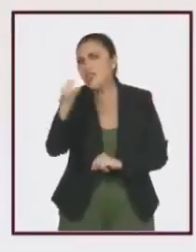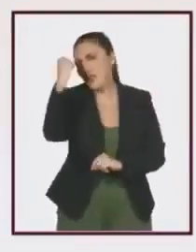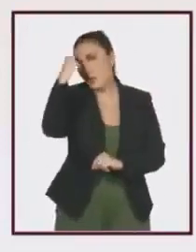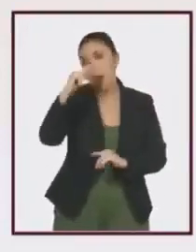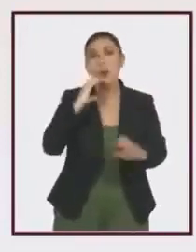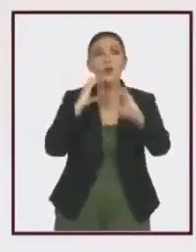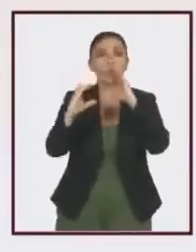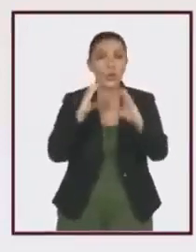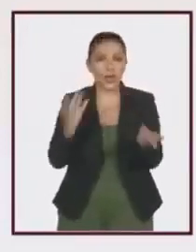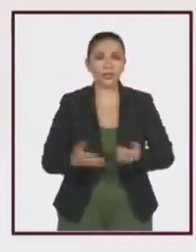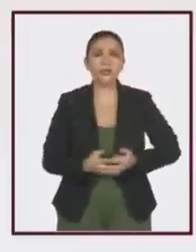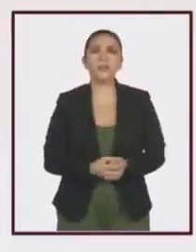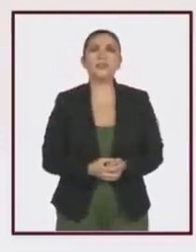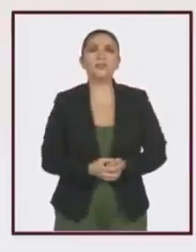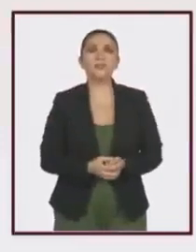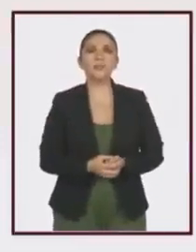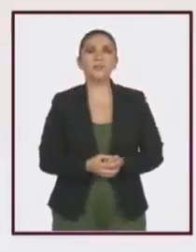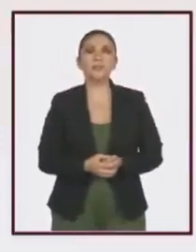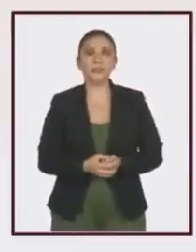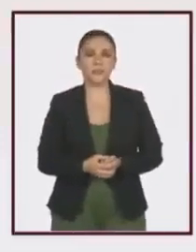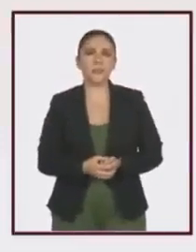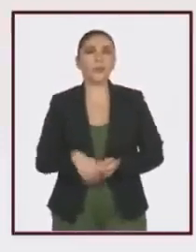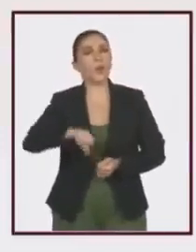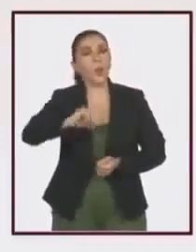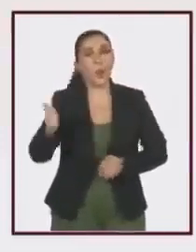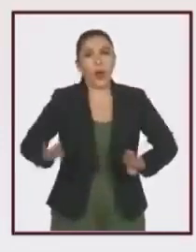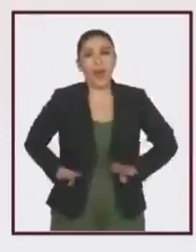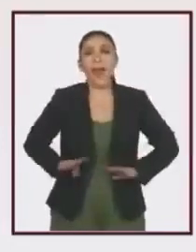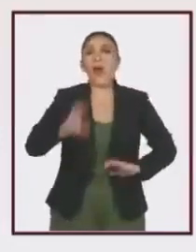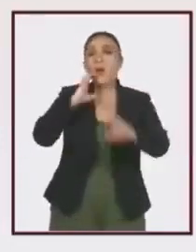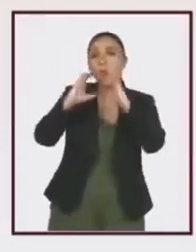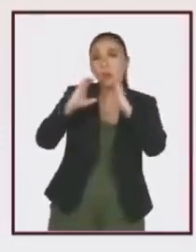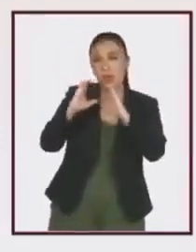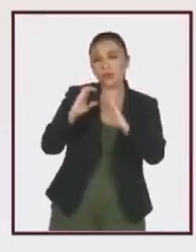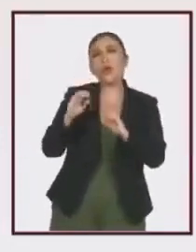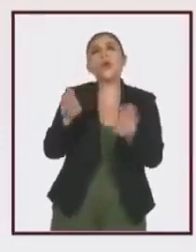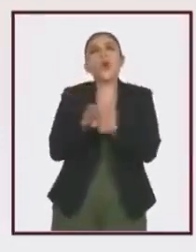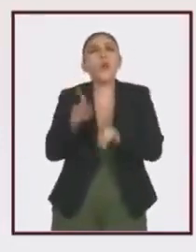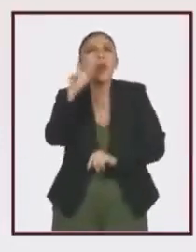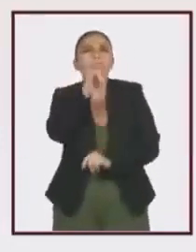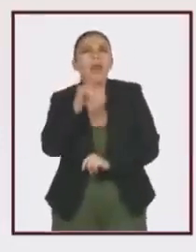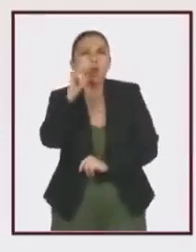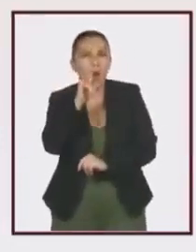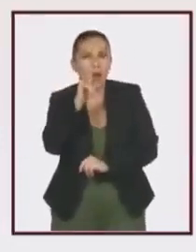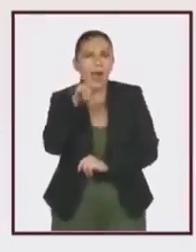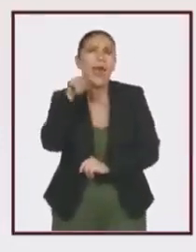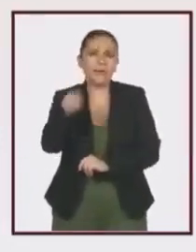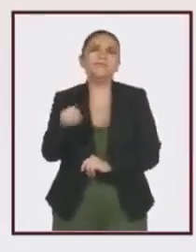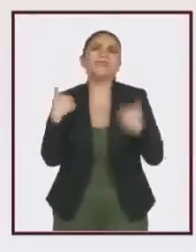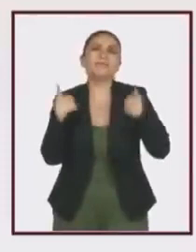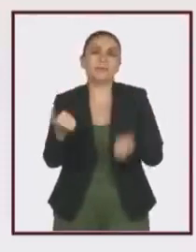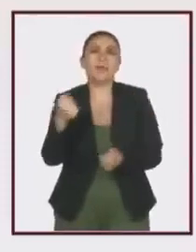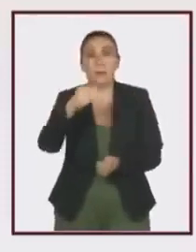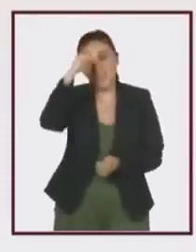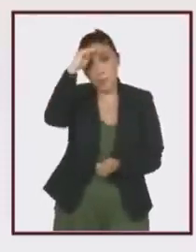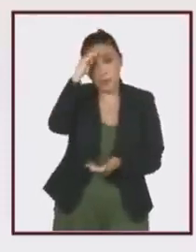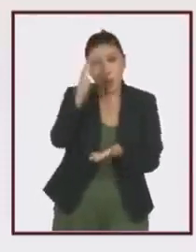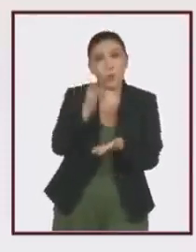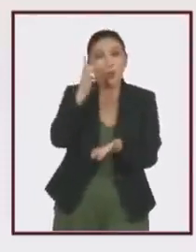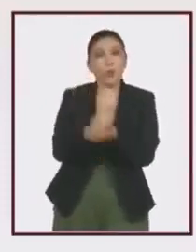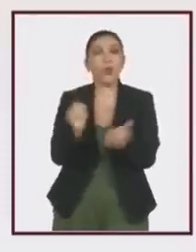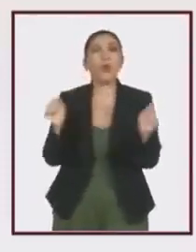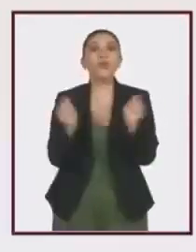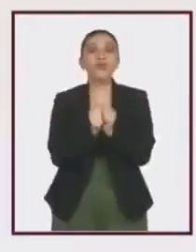comunicación. En el ámbito de la comunicación y los lenguajes, estamos planteando que no solamente es a